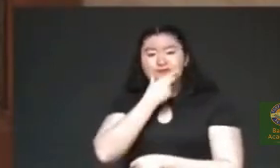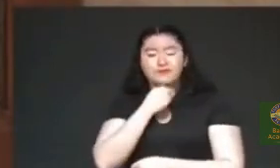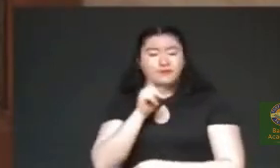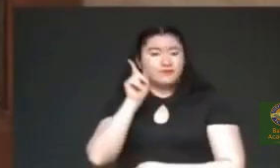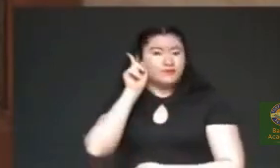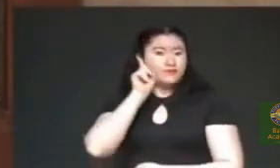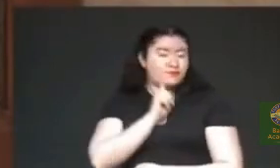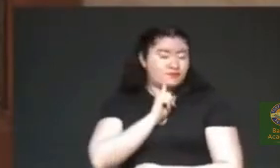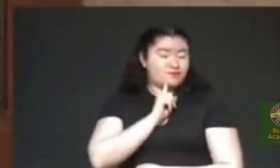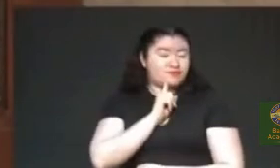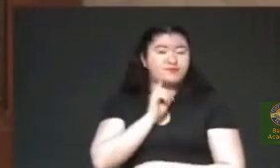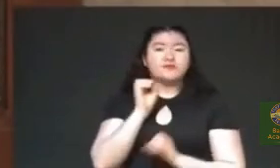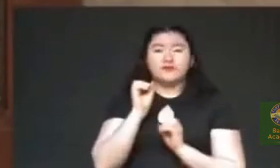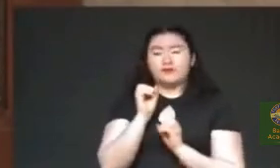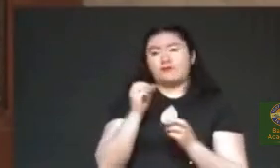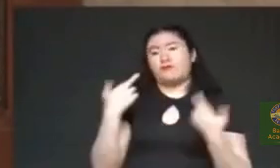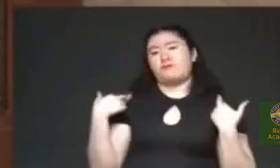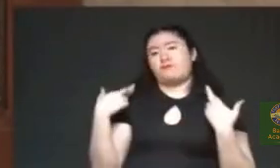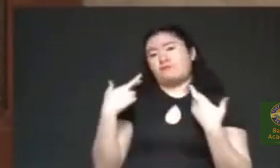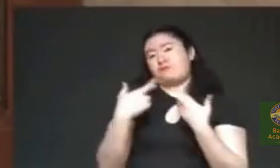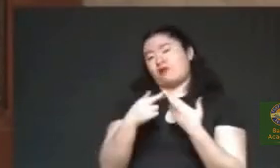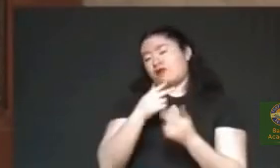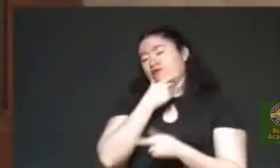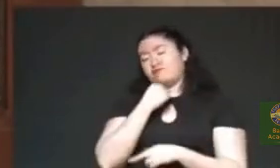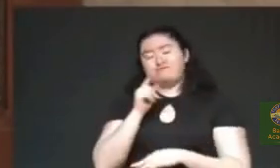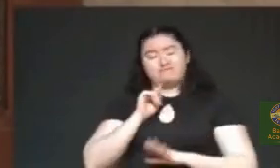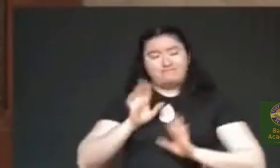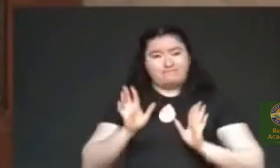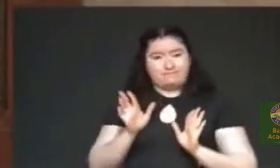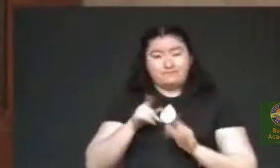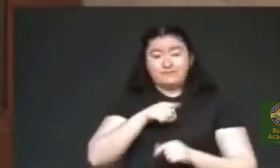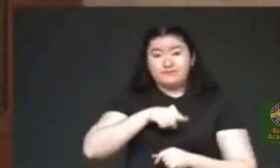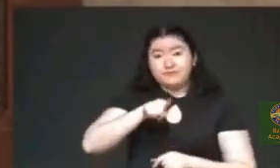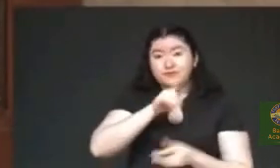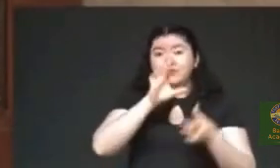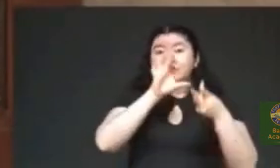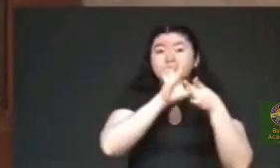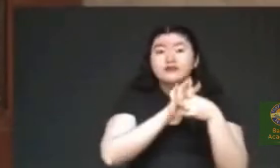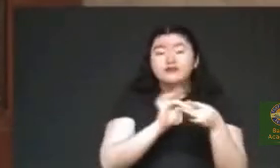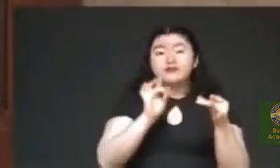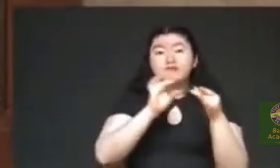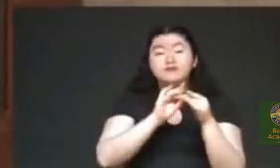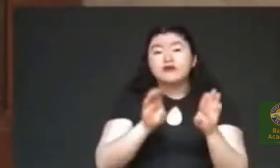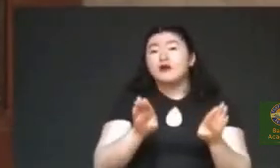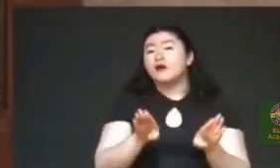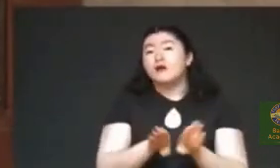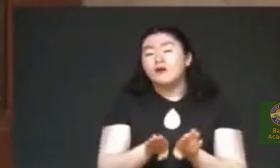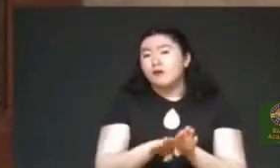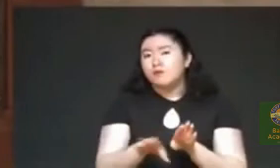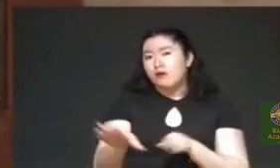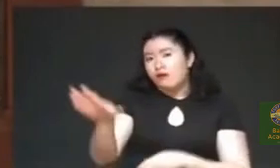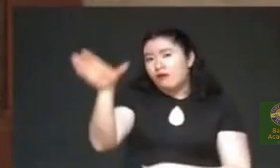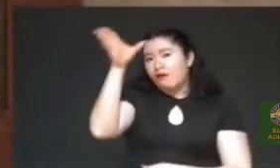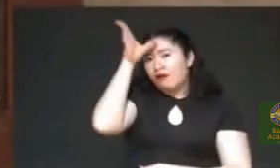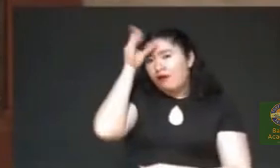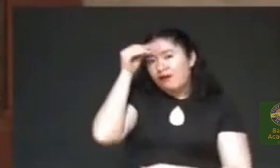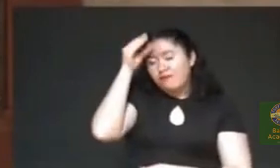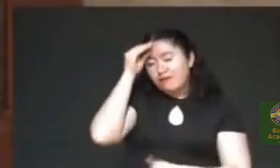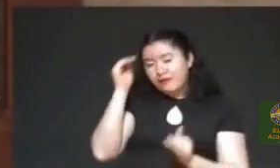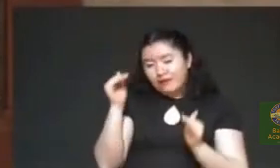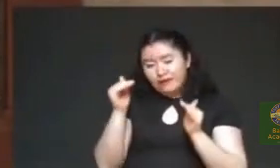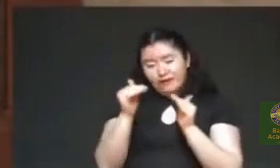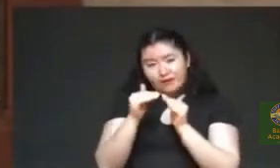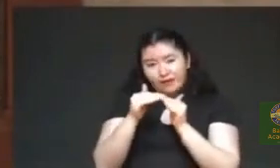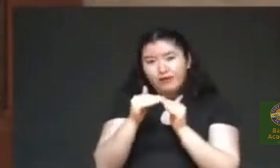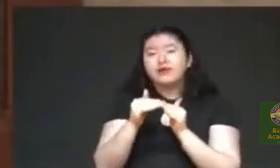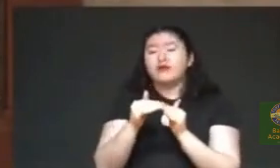maestra, y él les irá dando las pautas para mantener los aprendizajes. Esto es